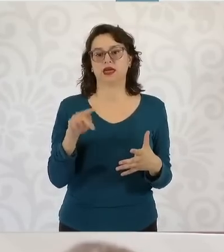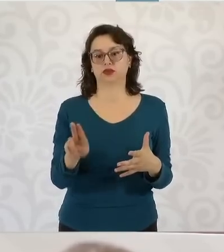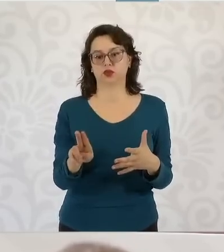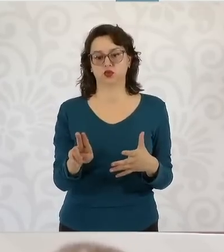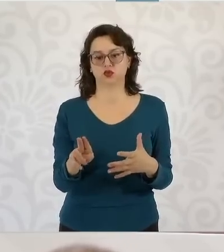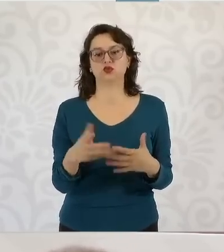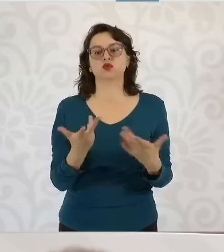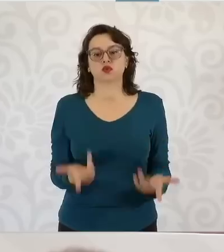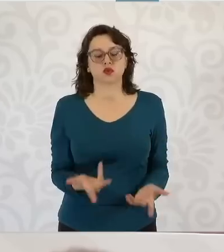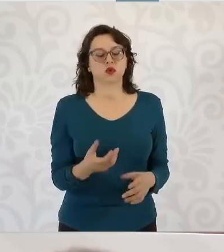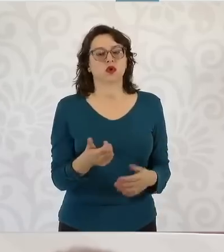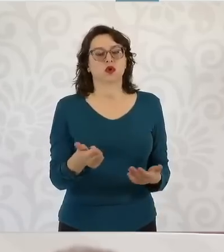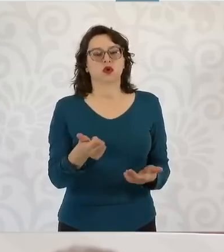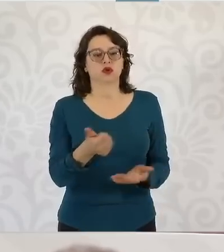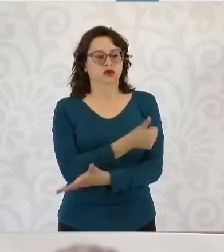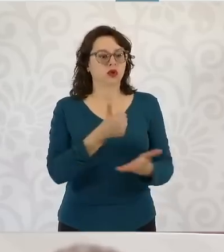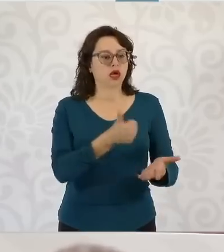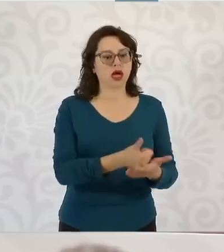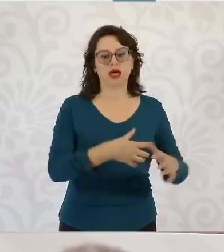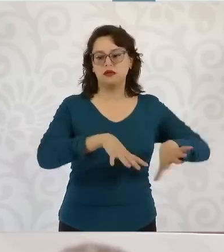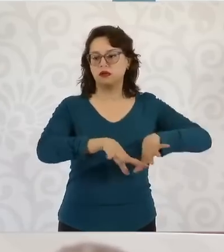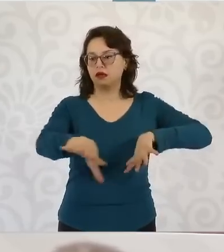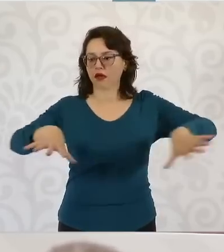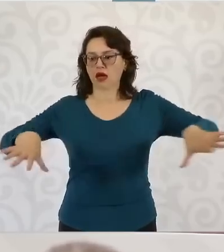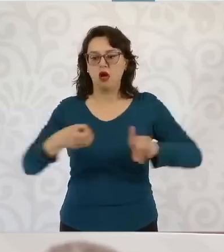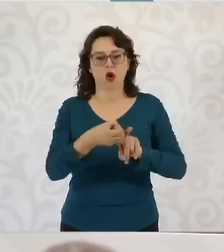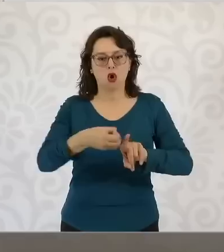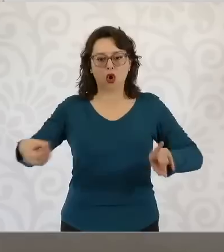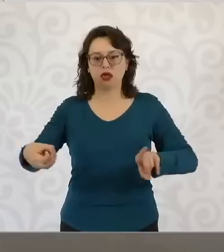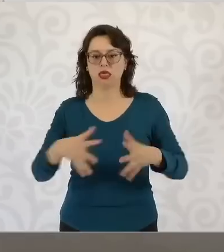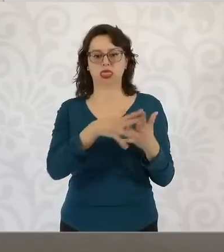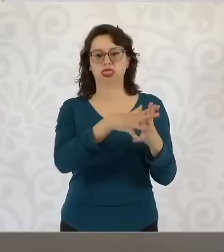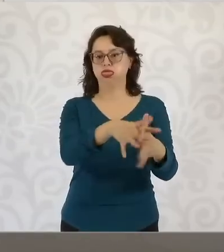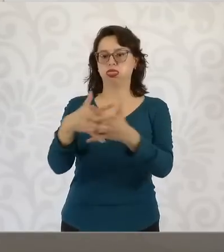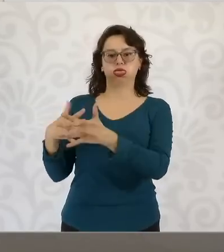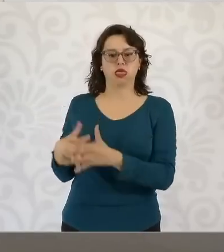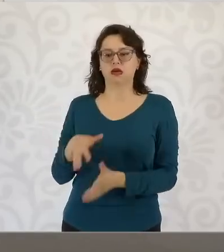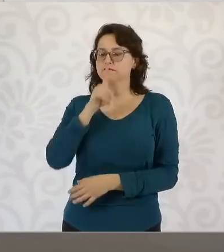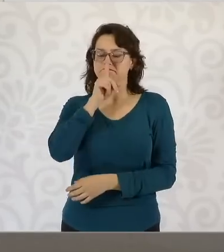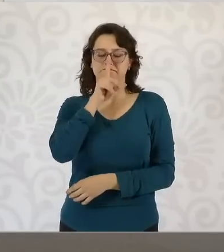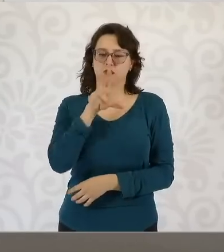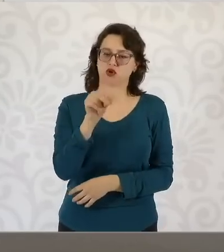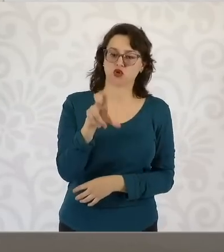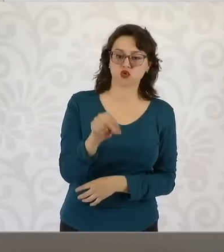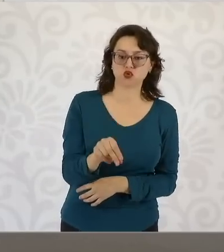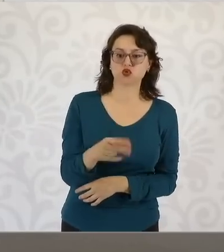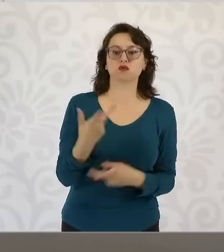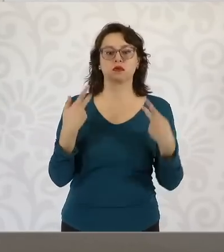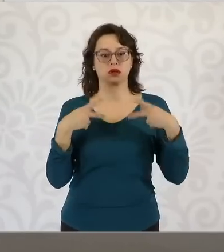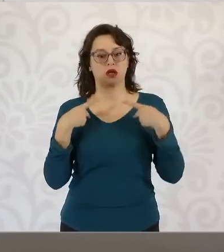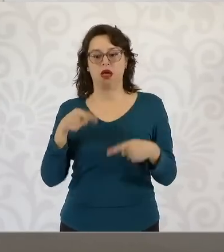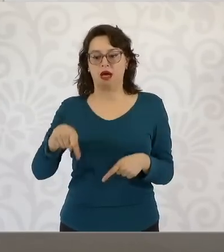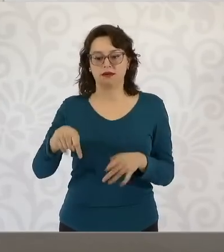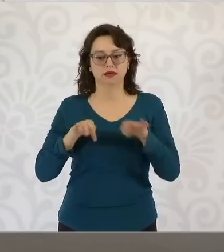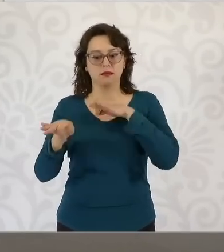orden urbano y que también se garantice que los trabajadores y quienes van a estar en esos pueblos tengan condiciones de